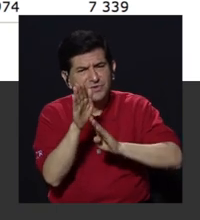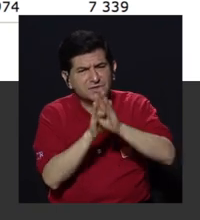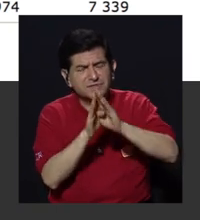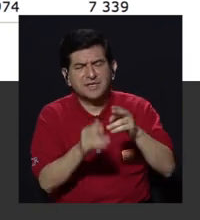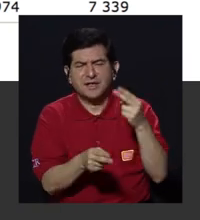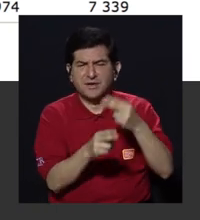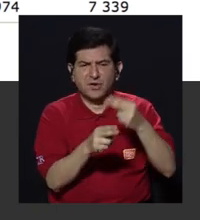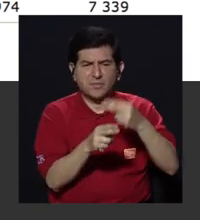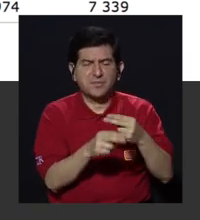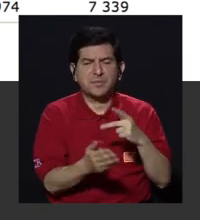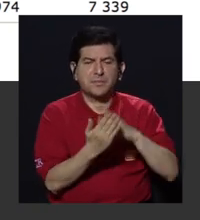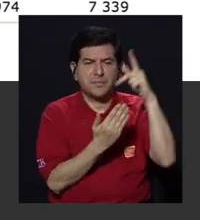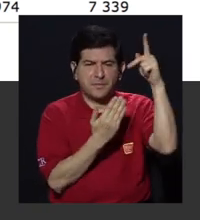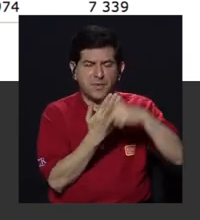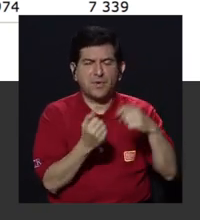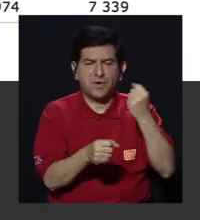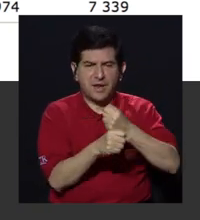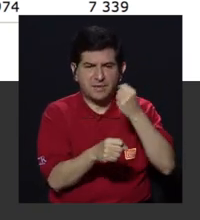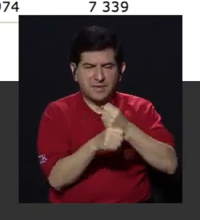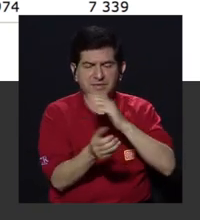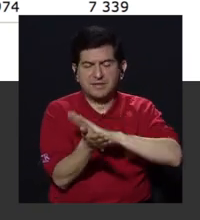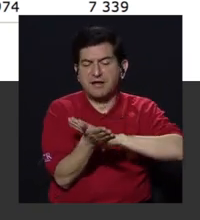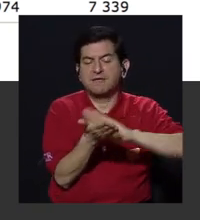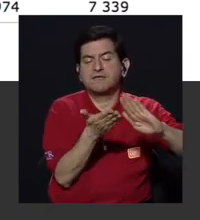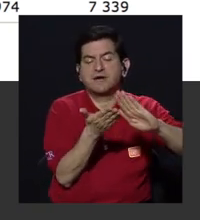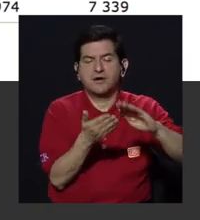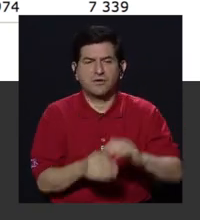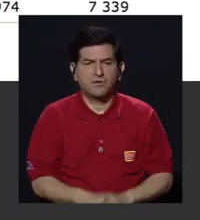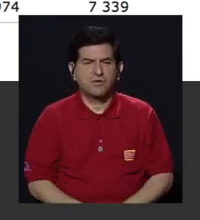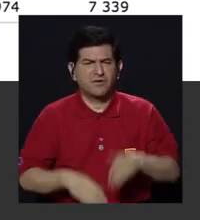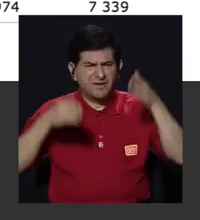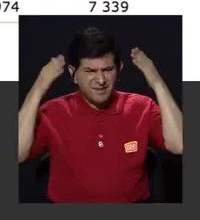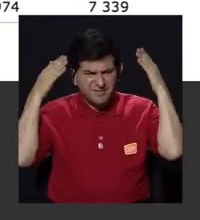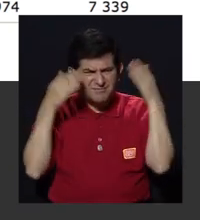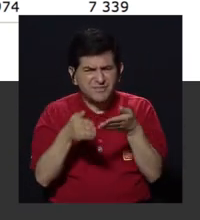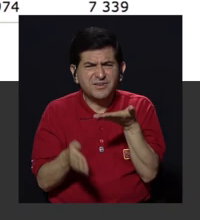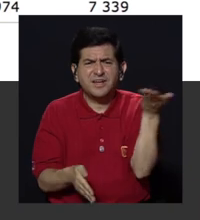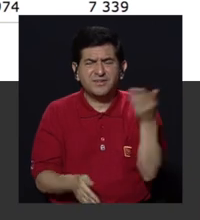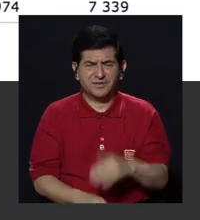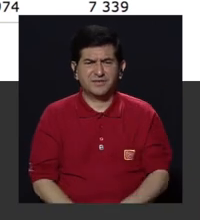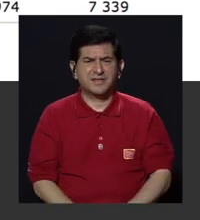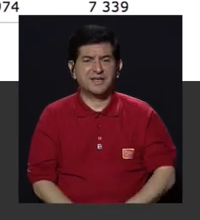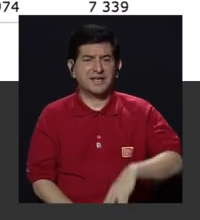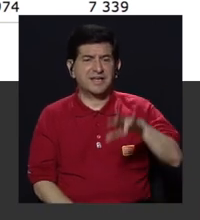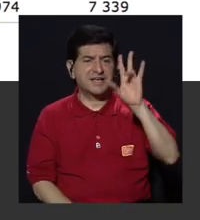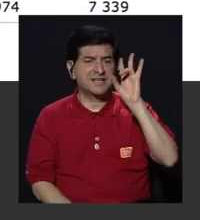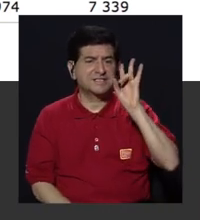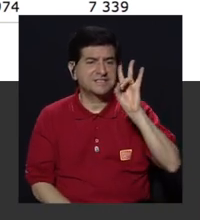programa de trabajo decente, que es enfocarse hacia siete